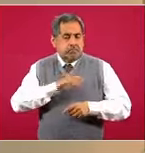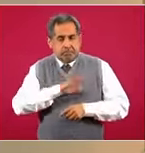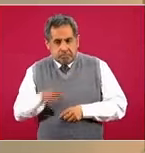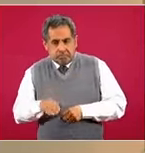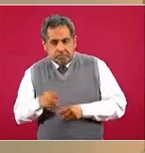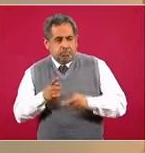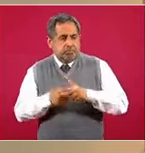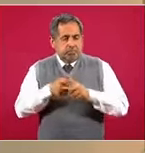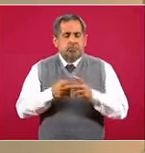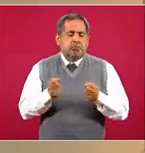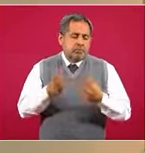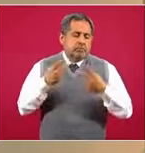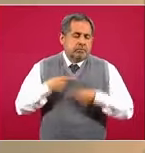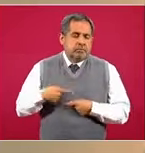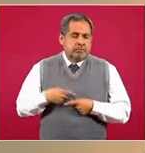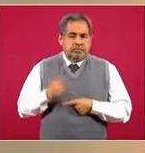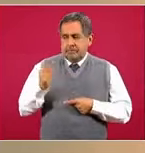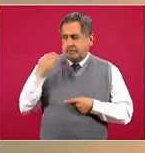personas que fallecieron